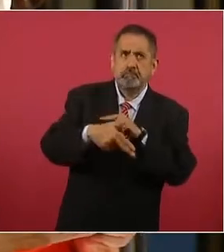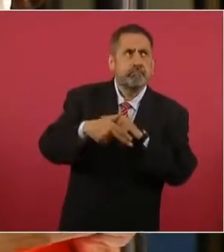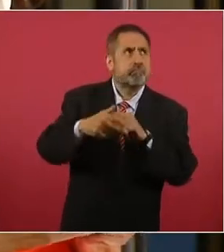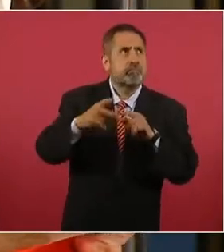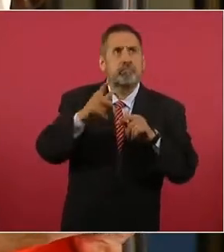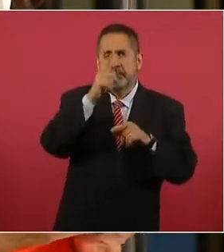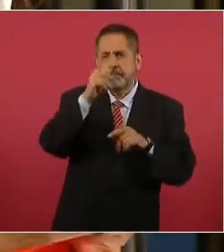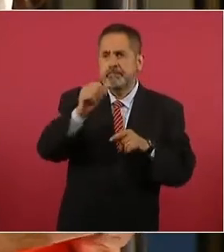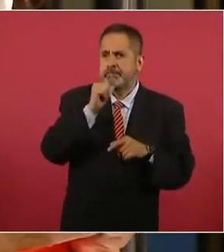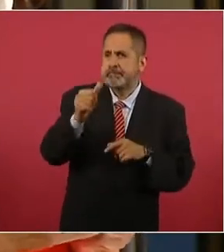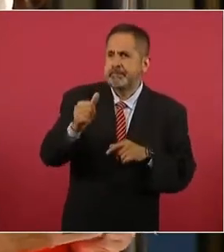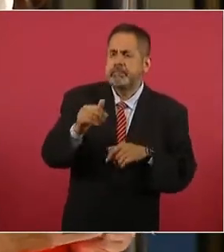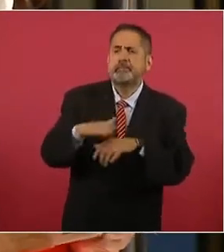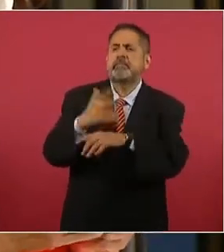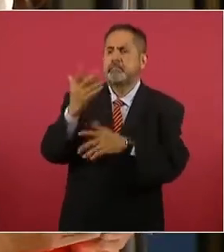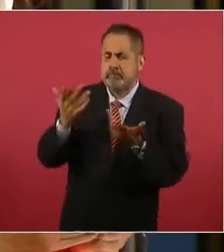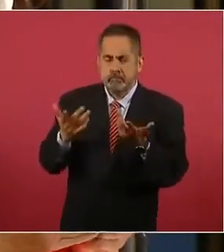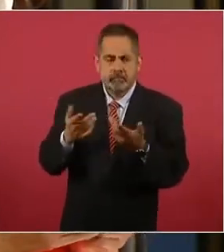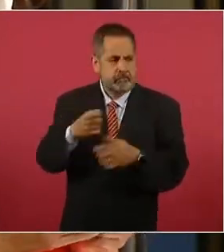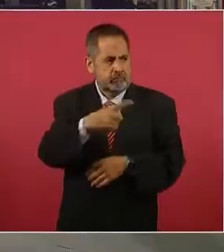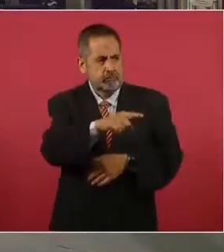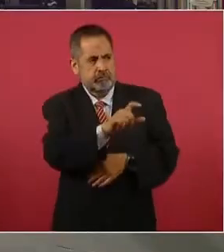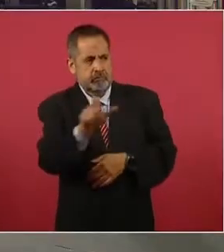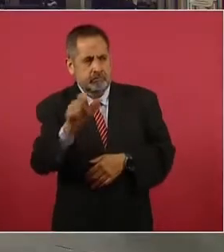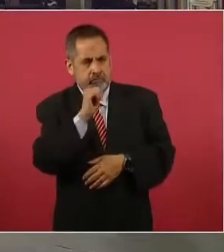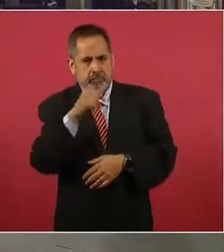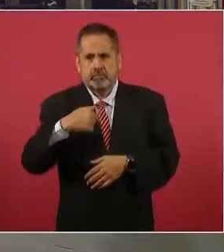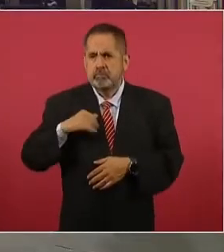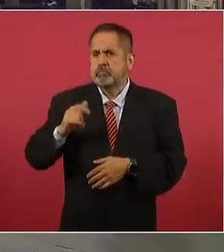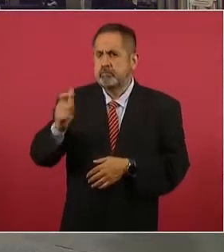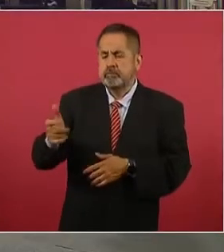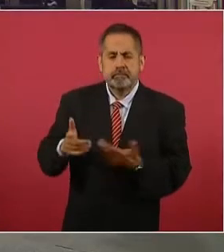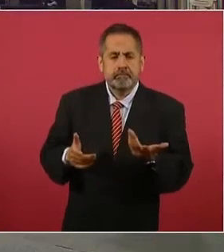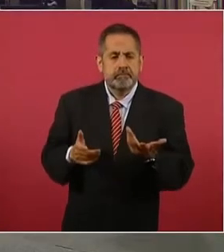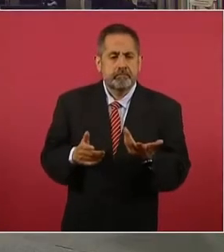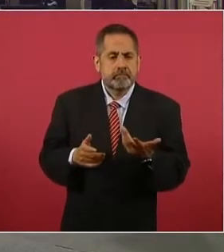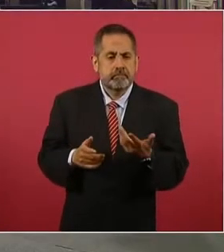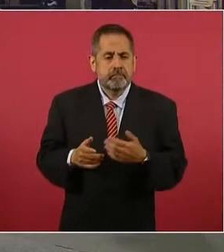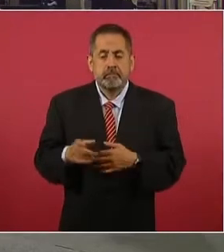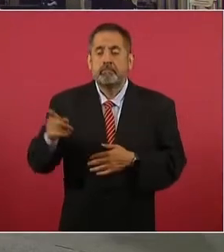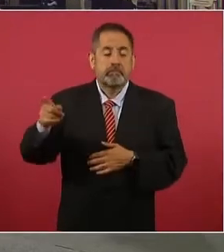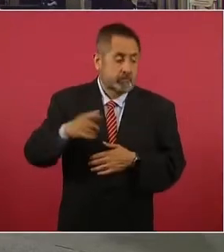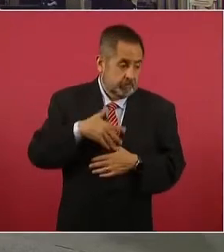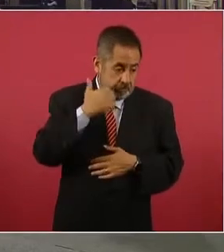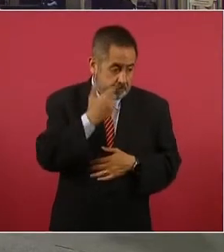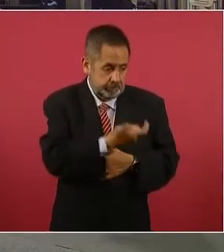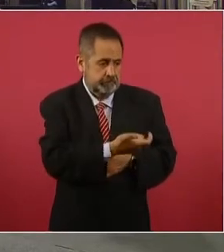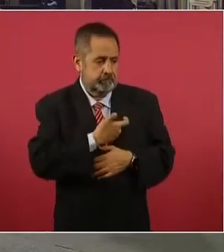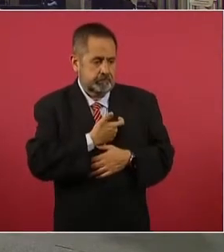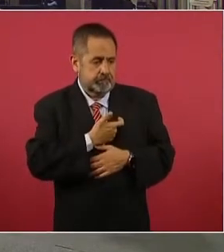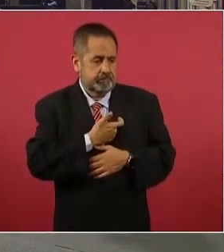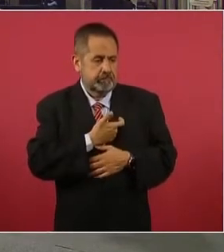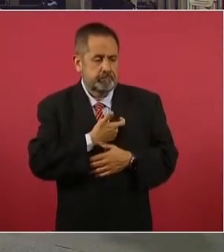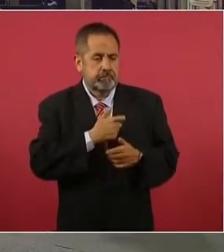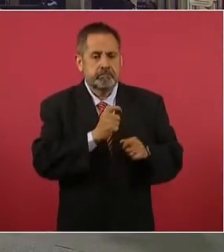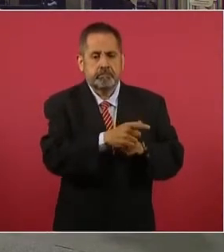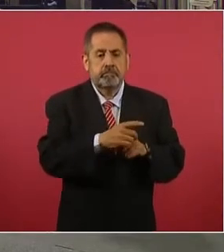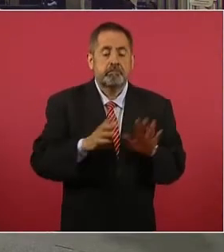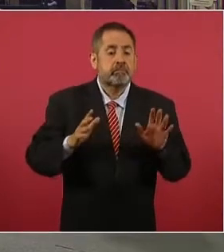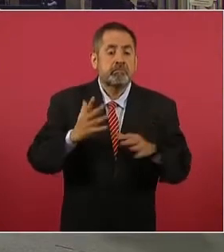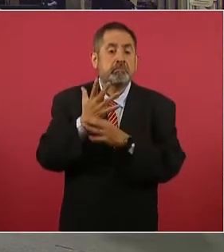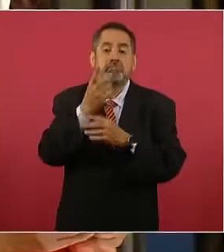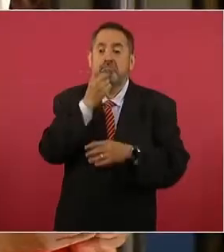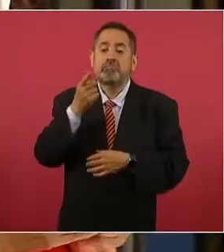familias, pues les piden dinero para que no les corten esa luz. Ellos dicen que es una orden de